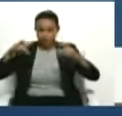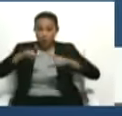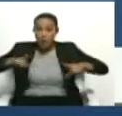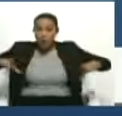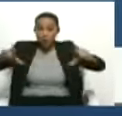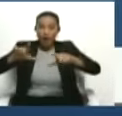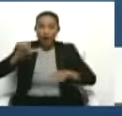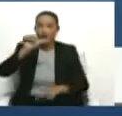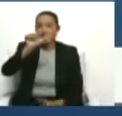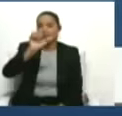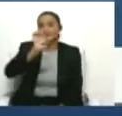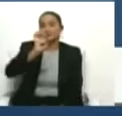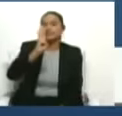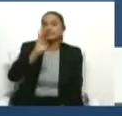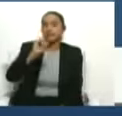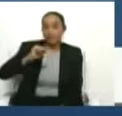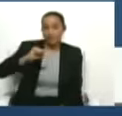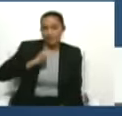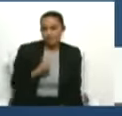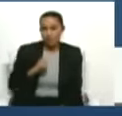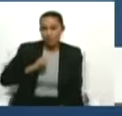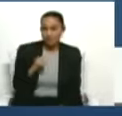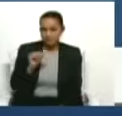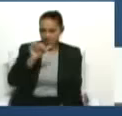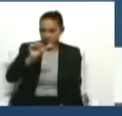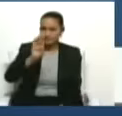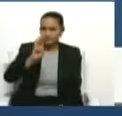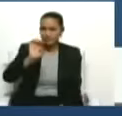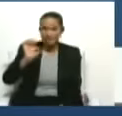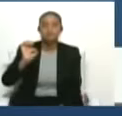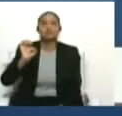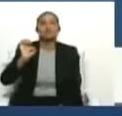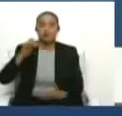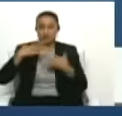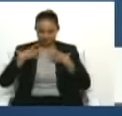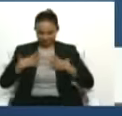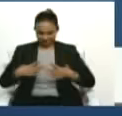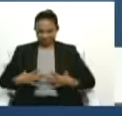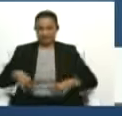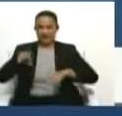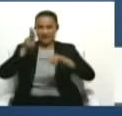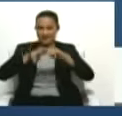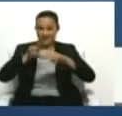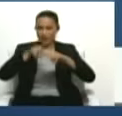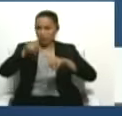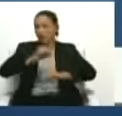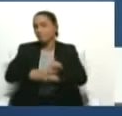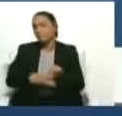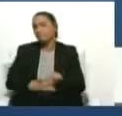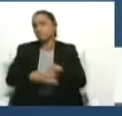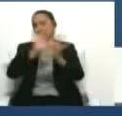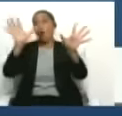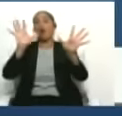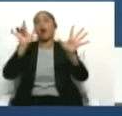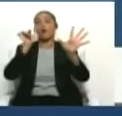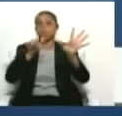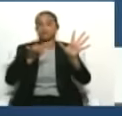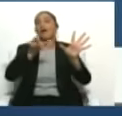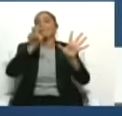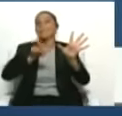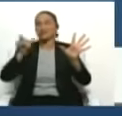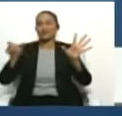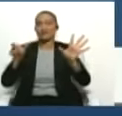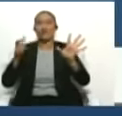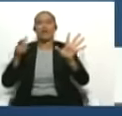2017 y apareció, vean esto, ¿no? 6 años después, intentando entrar a Venezuela,